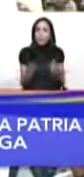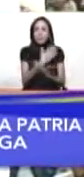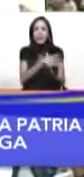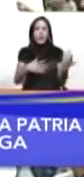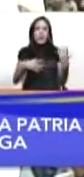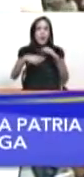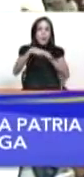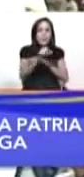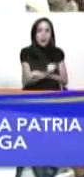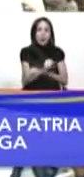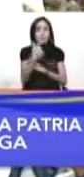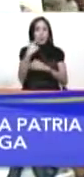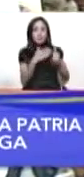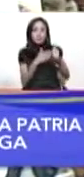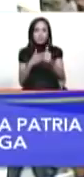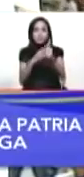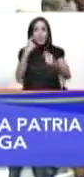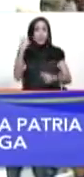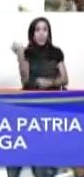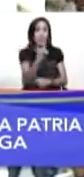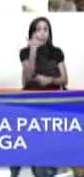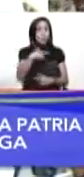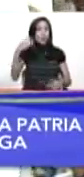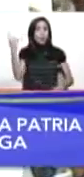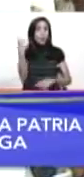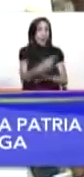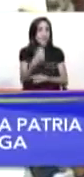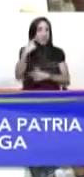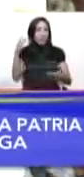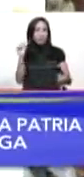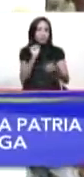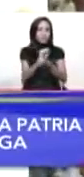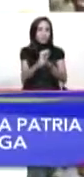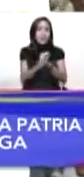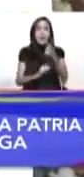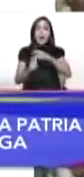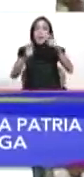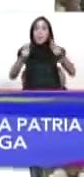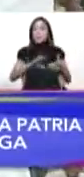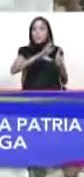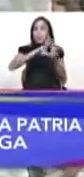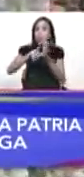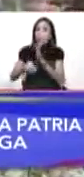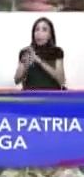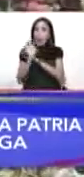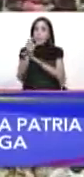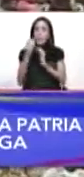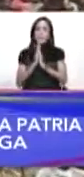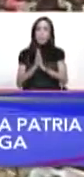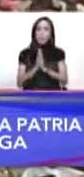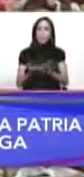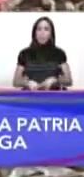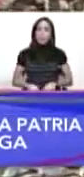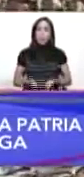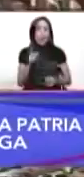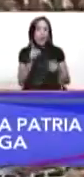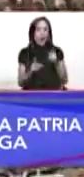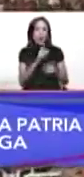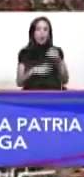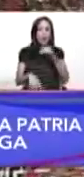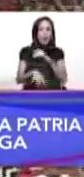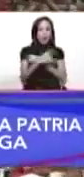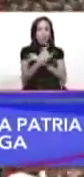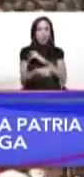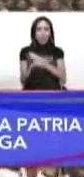capturar, para perseguir y para castigar a los bandidos y corruptos de este país que están infiltrados en